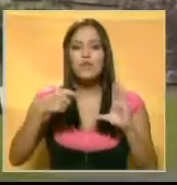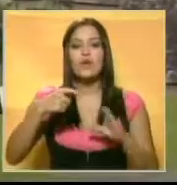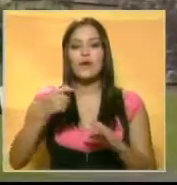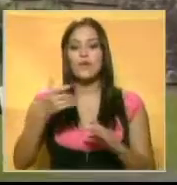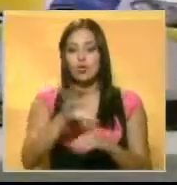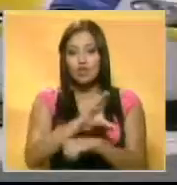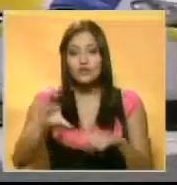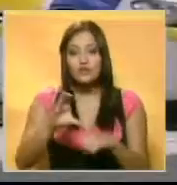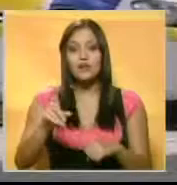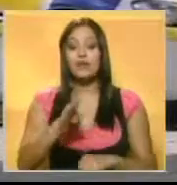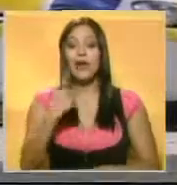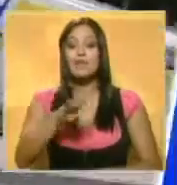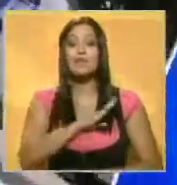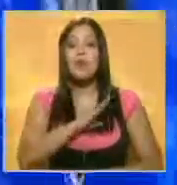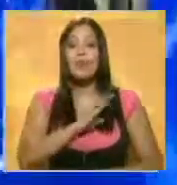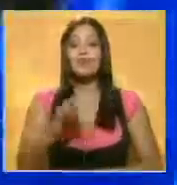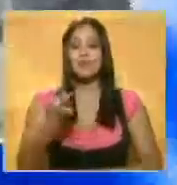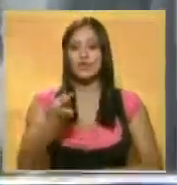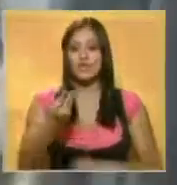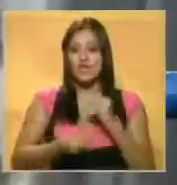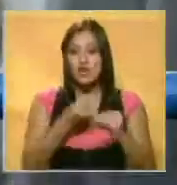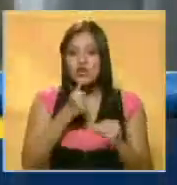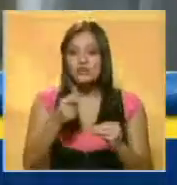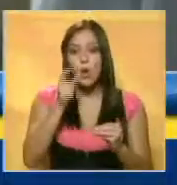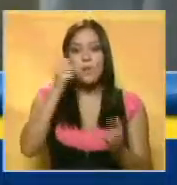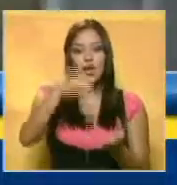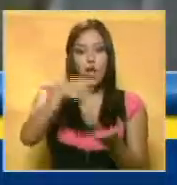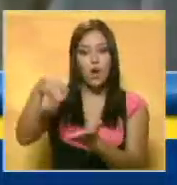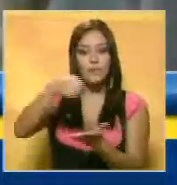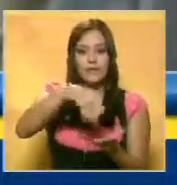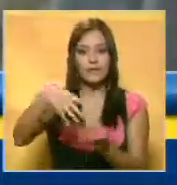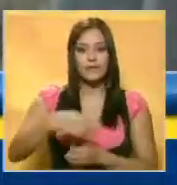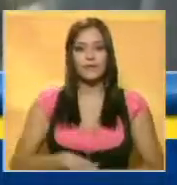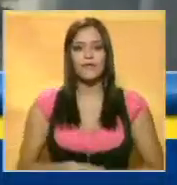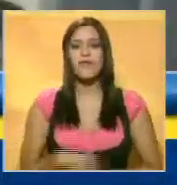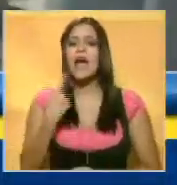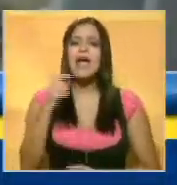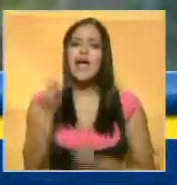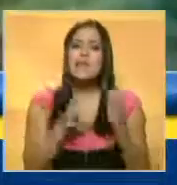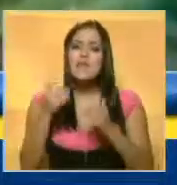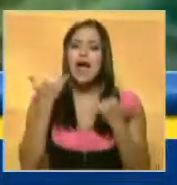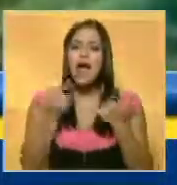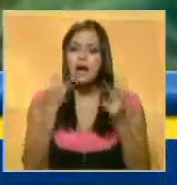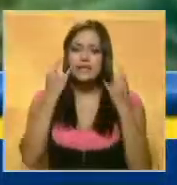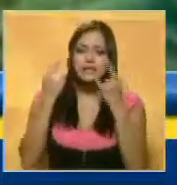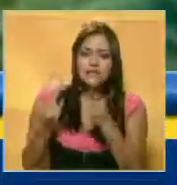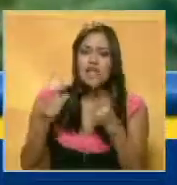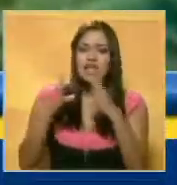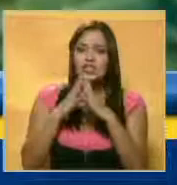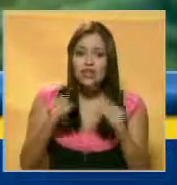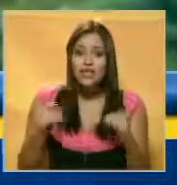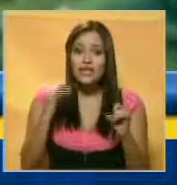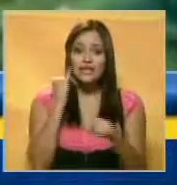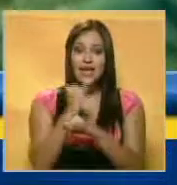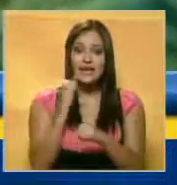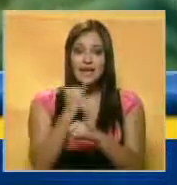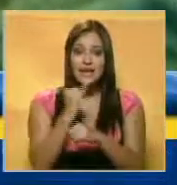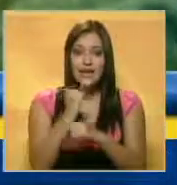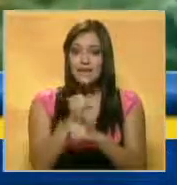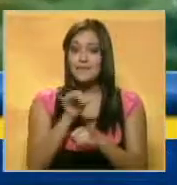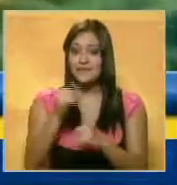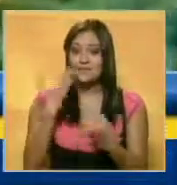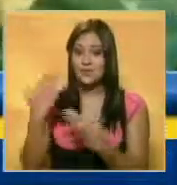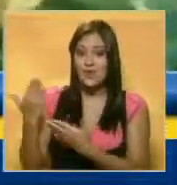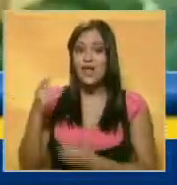por derechos de autor amigos y un animalito que está causando sensación en internet es el